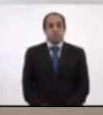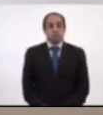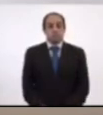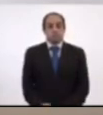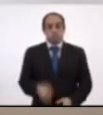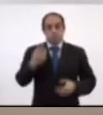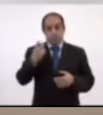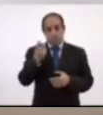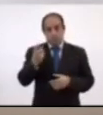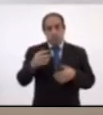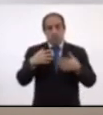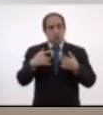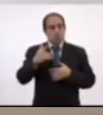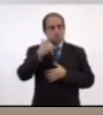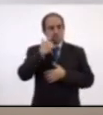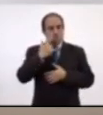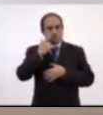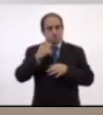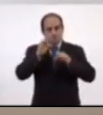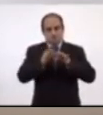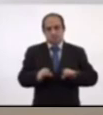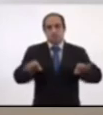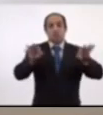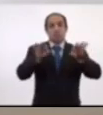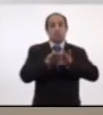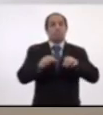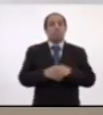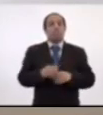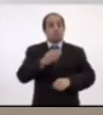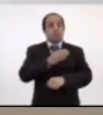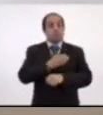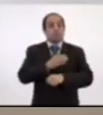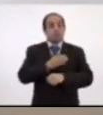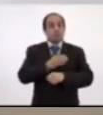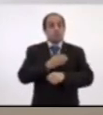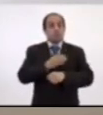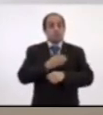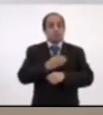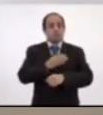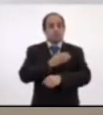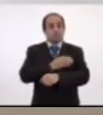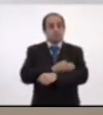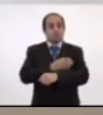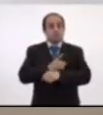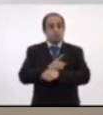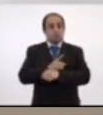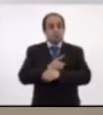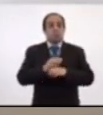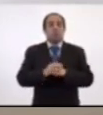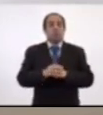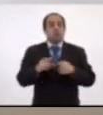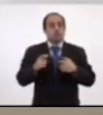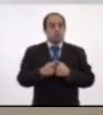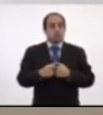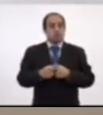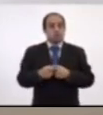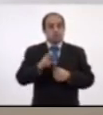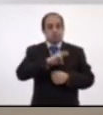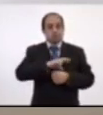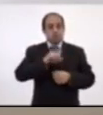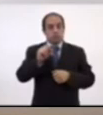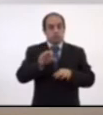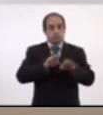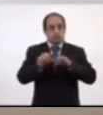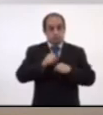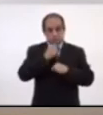este gran esfuerzo tan importante de cooperación privada y de trabajo de la Secretaría de Salud.